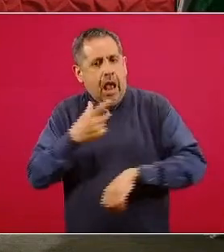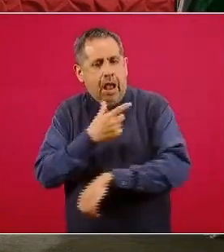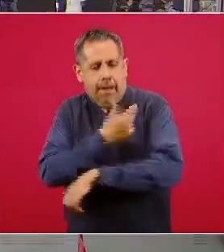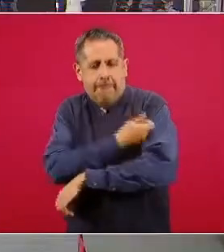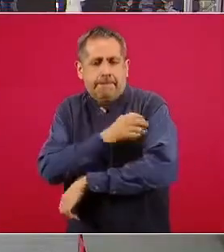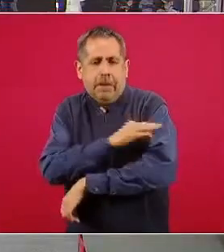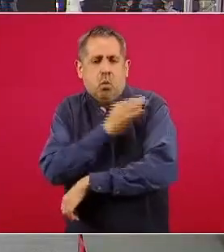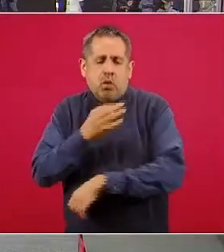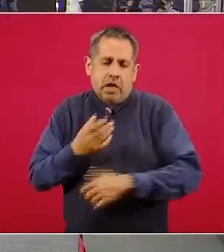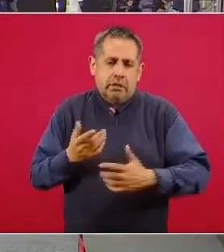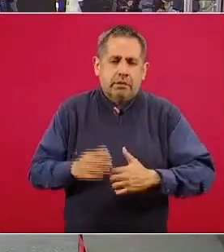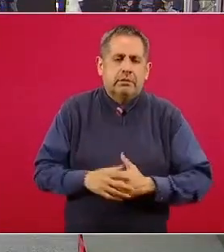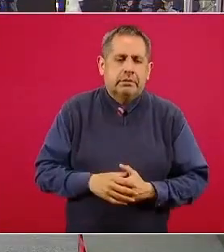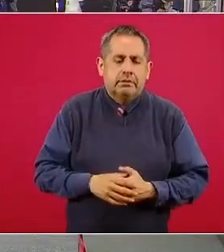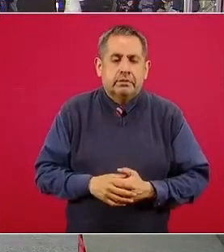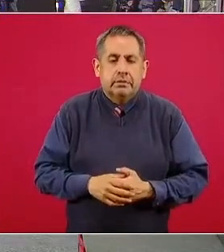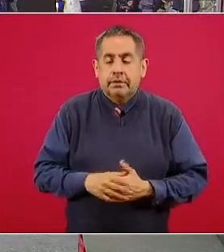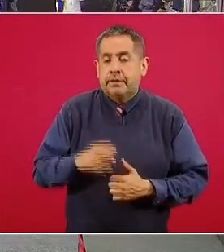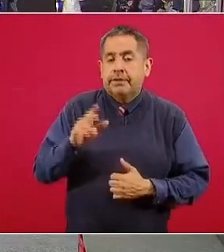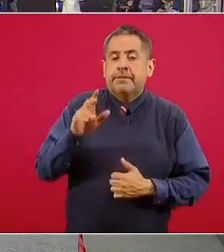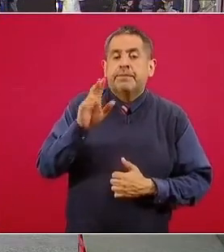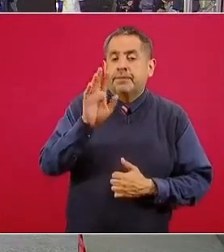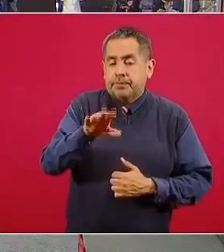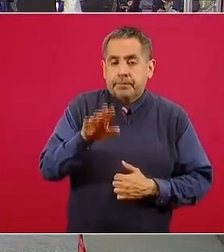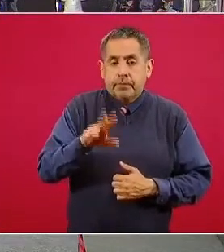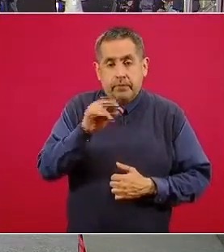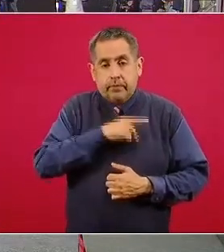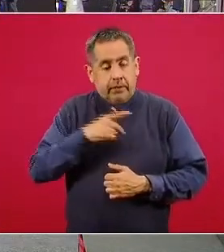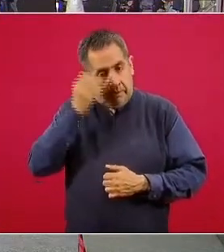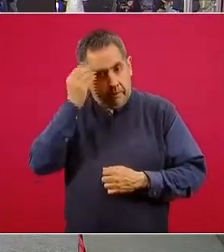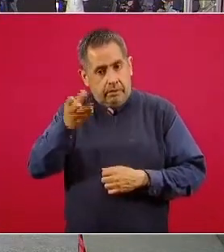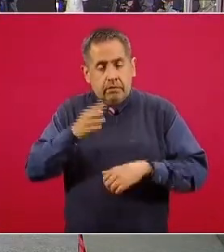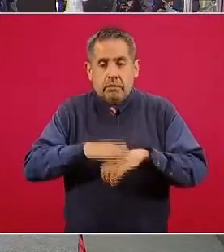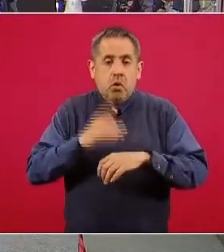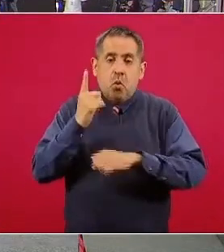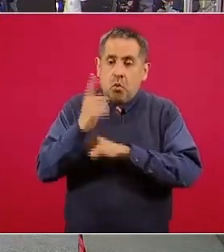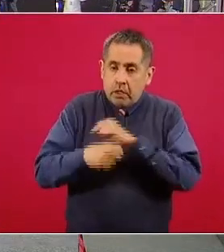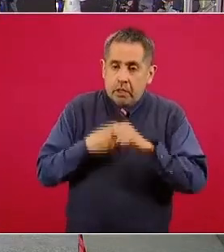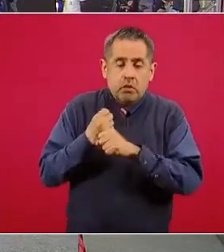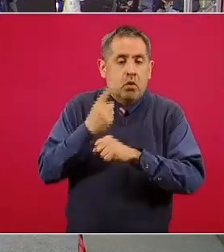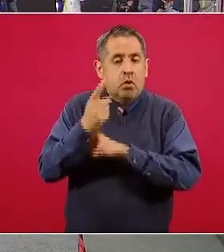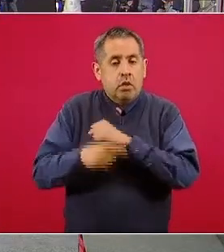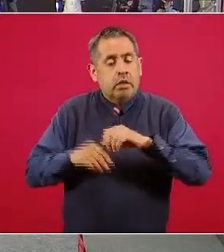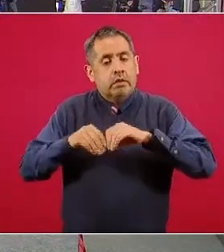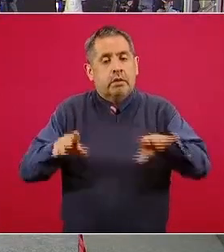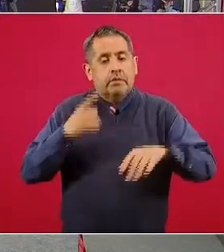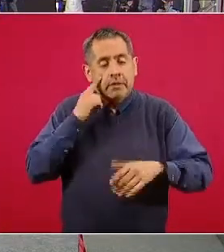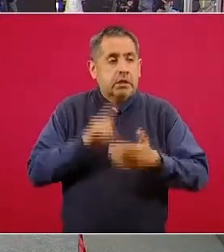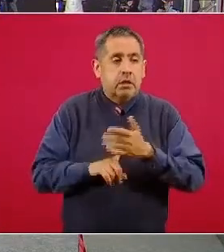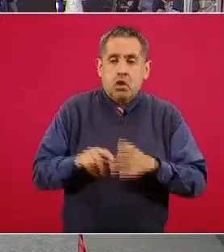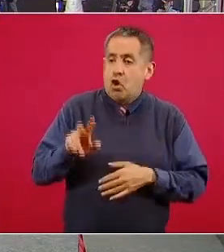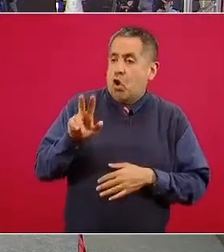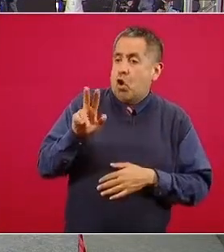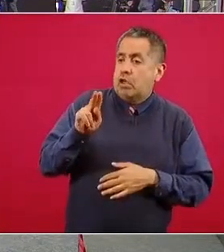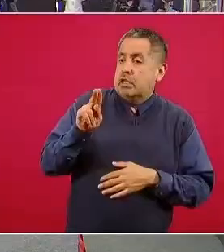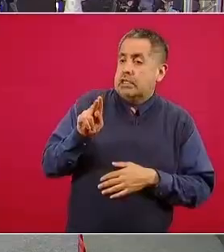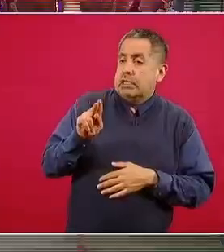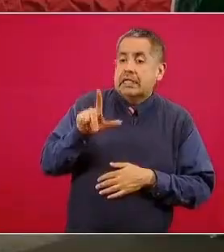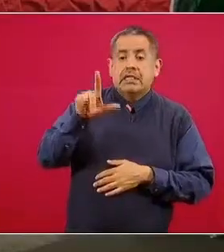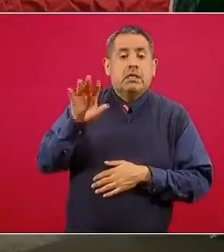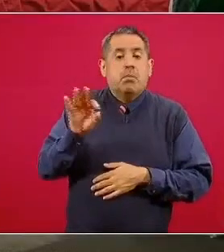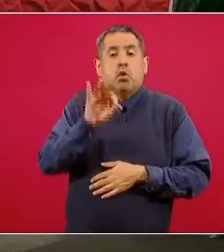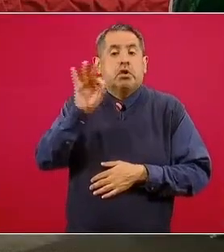Gracias. No olvidemos que esto lo informamos periódicamente cada año. más del 87% de